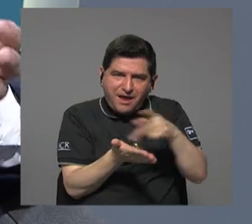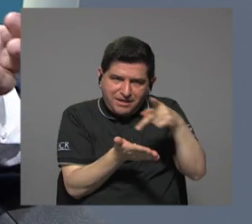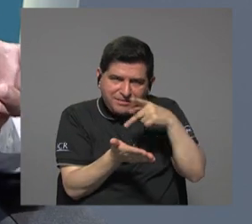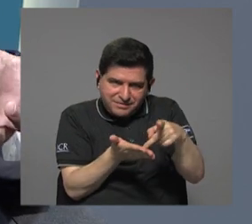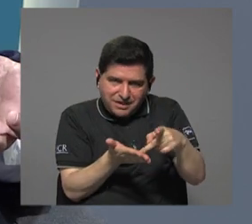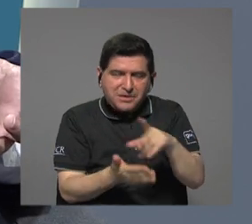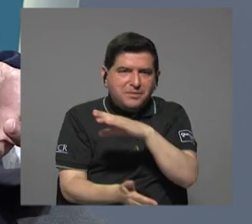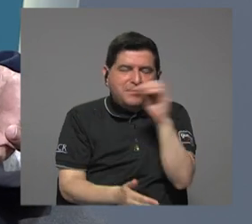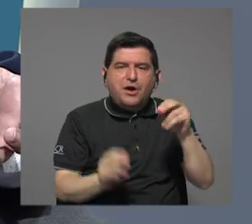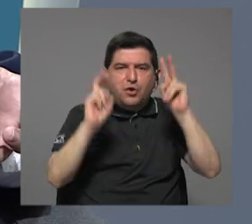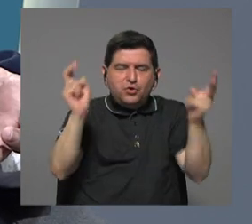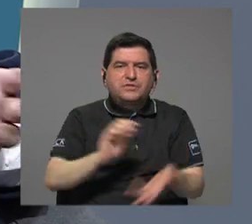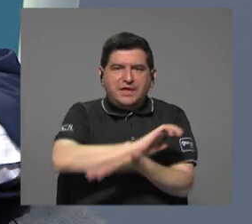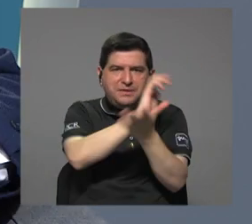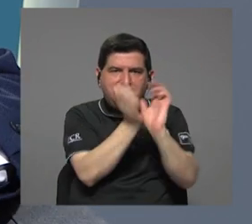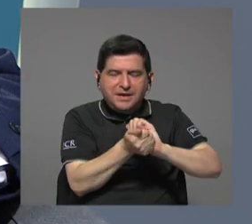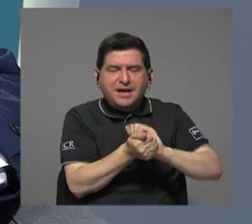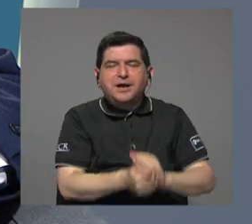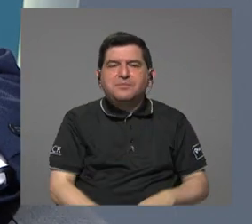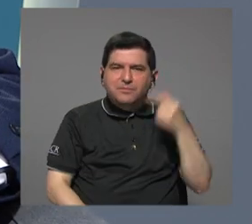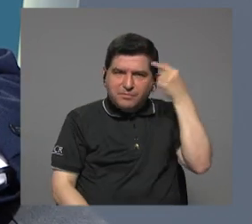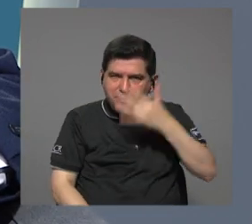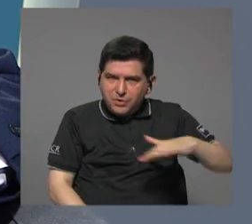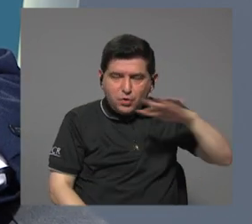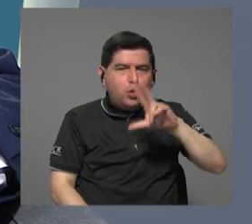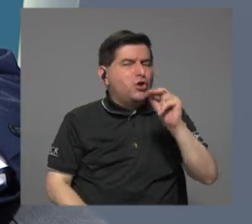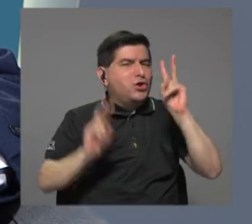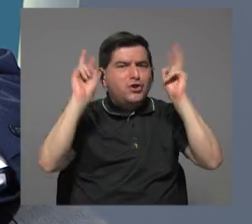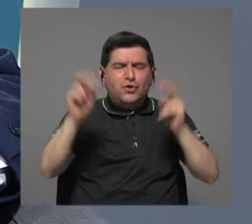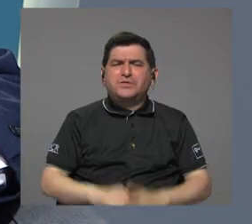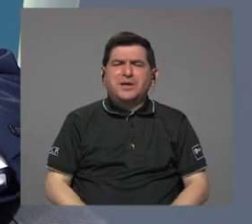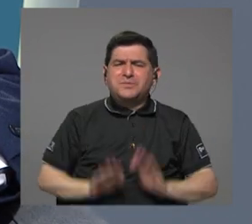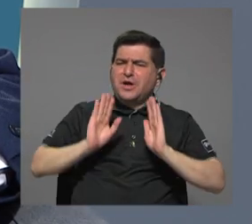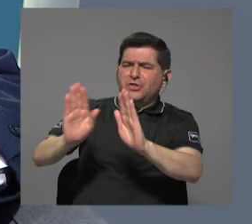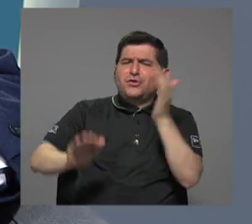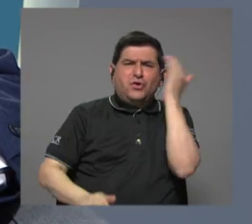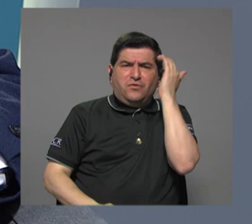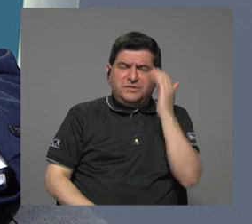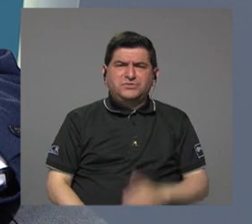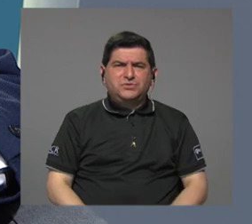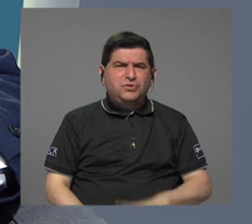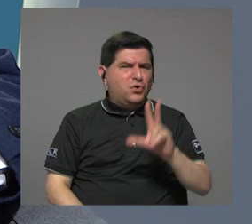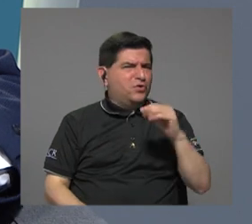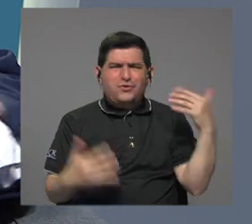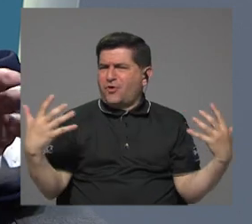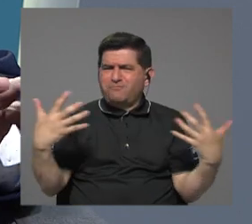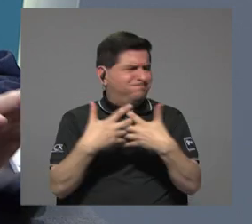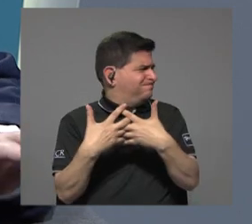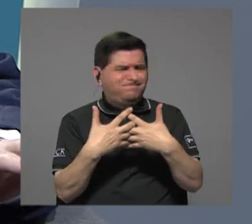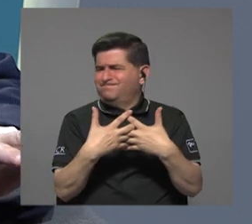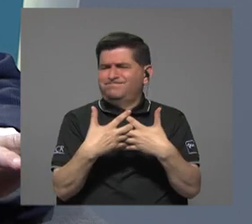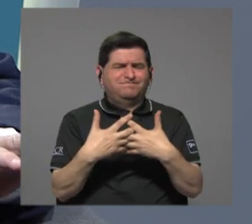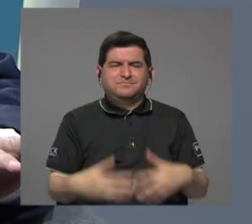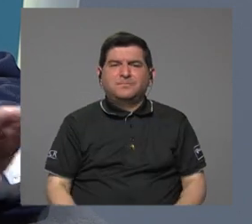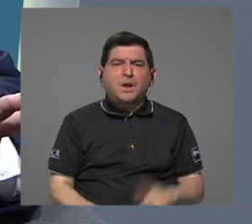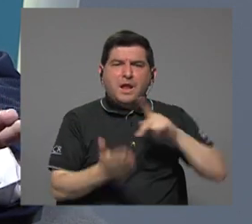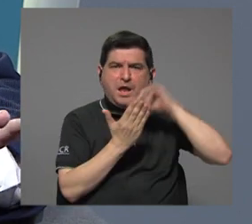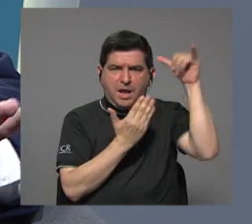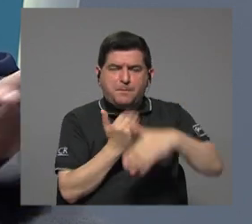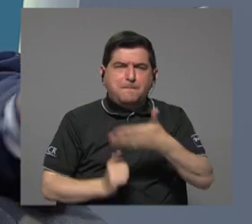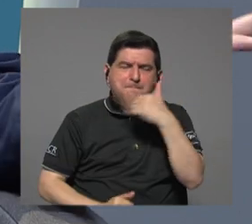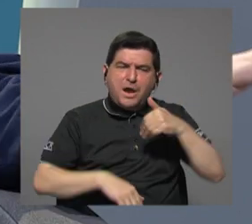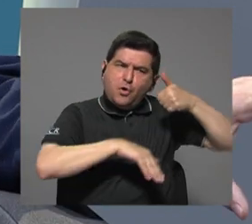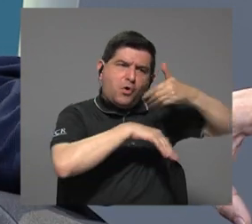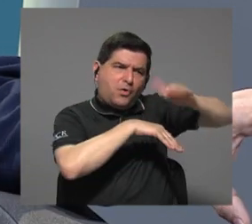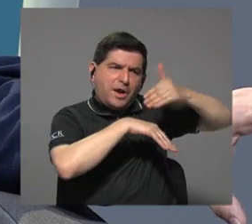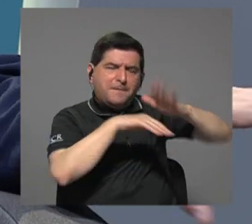o el tema de la reforma del estado y no un tema de función de conciencia y creo que es un tema que no debería mezclarse por eso creo que el proyecto lo mejor es